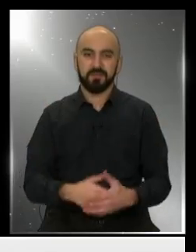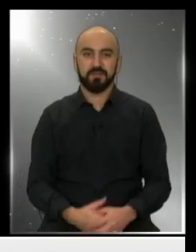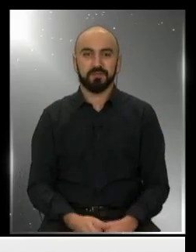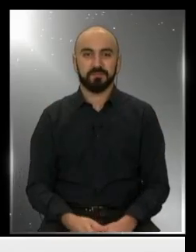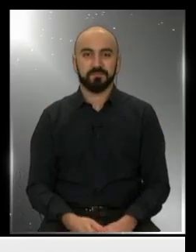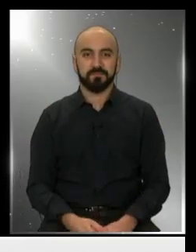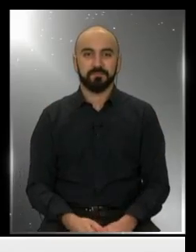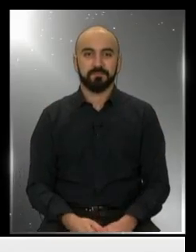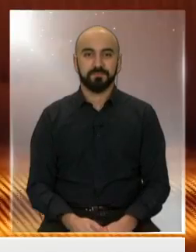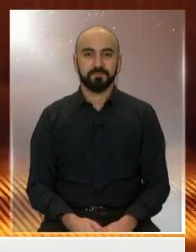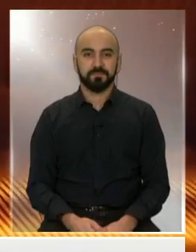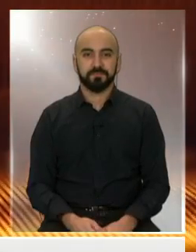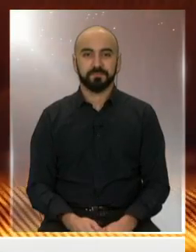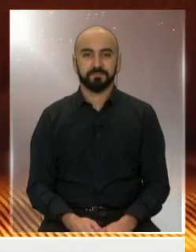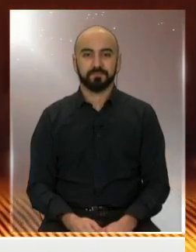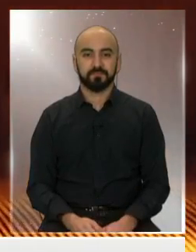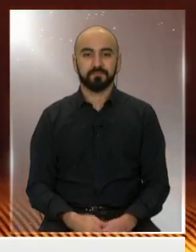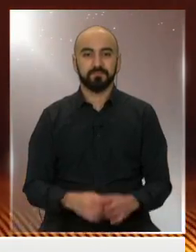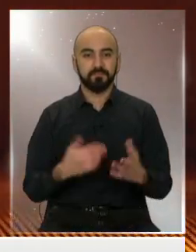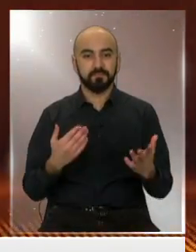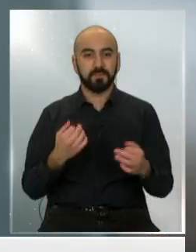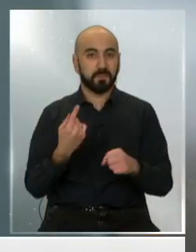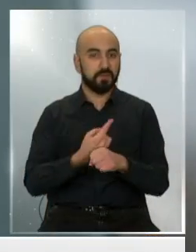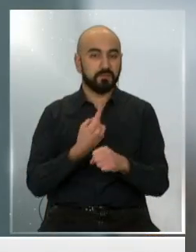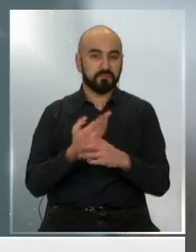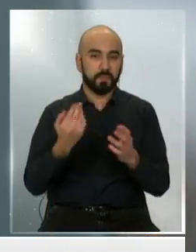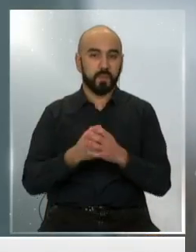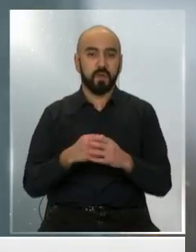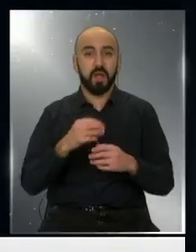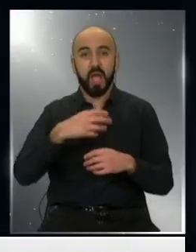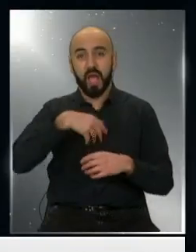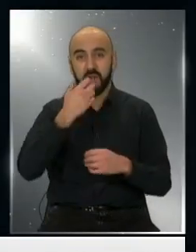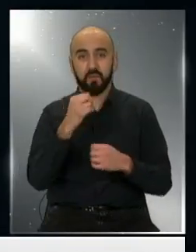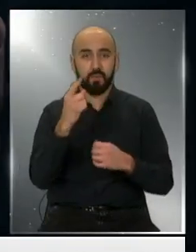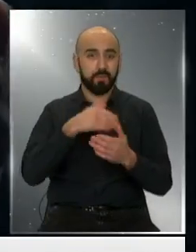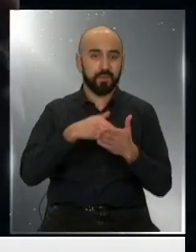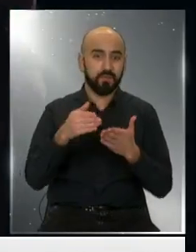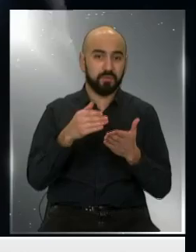reiteradas. Estábamos hablando de iPhones que valen 1.000.000 pesos a